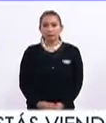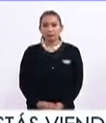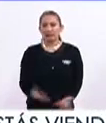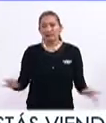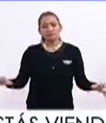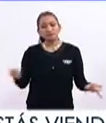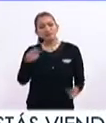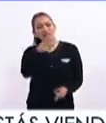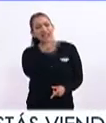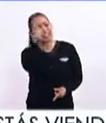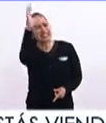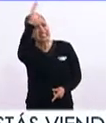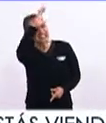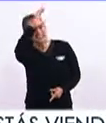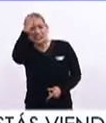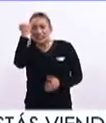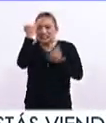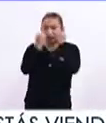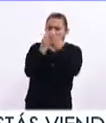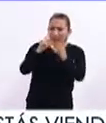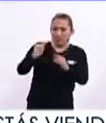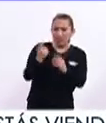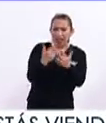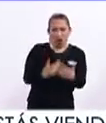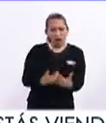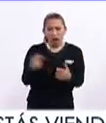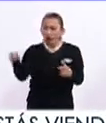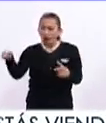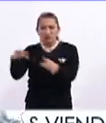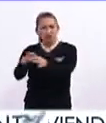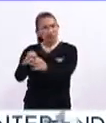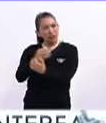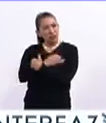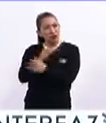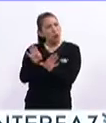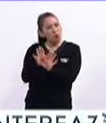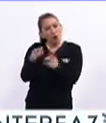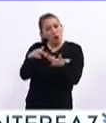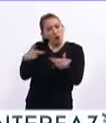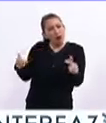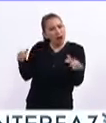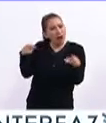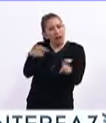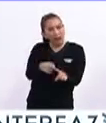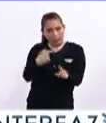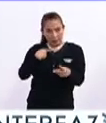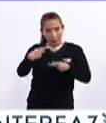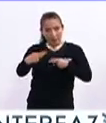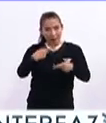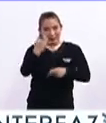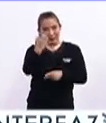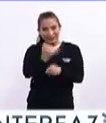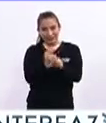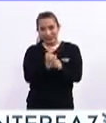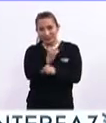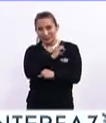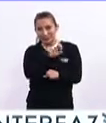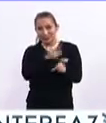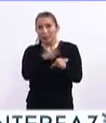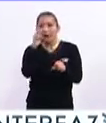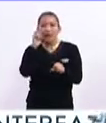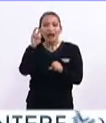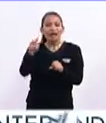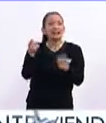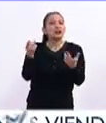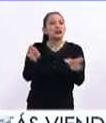¿Qué tiene que ver la ciencia, la innovación, la tecnología con la educación? ¿Cómo se vinculan directamente? Les preparamos un trabajo especial para que